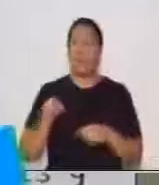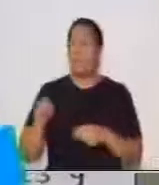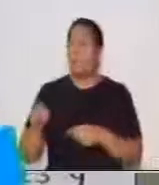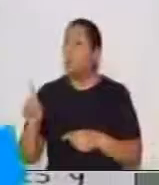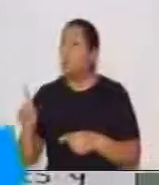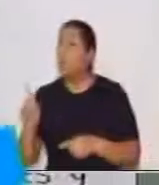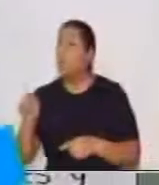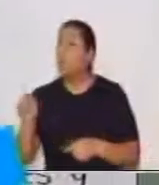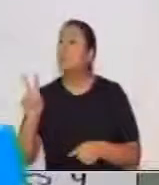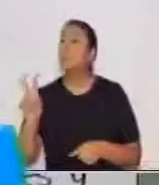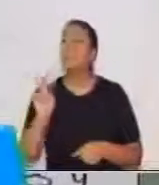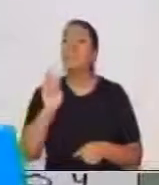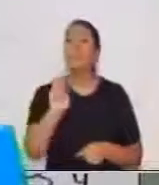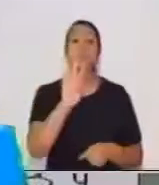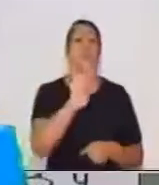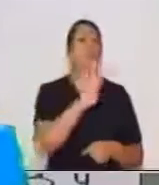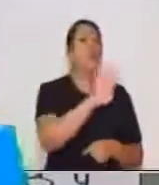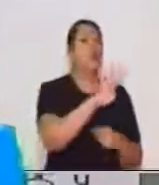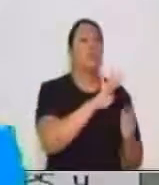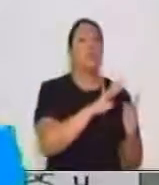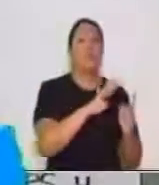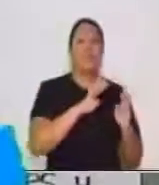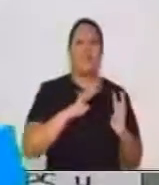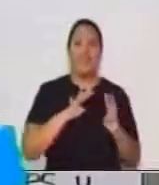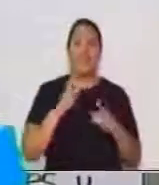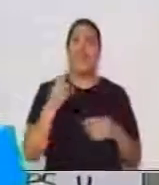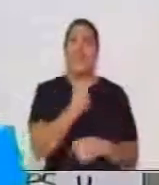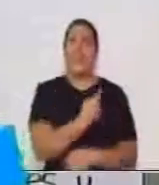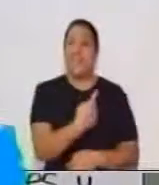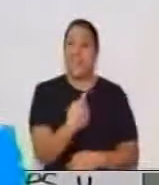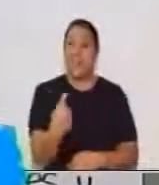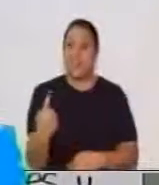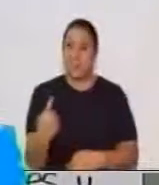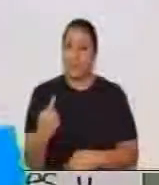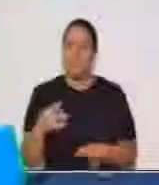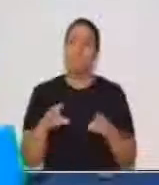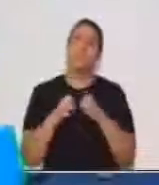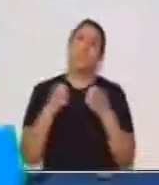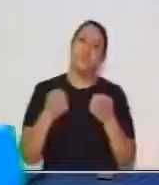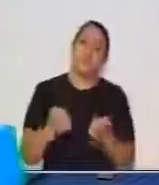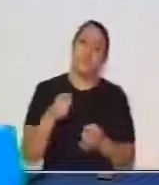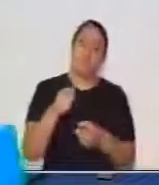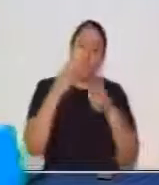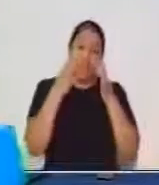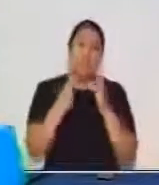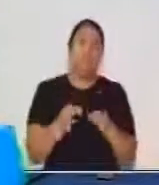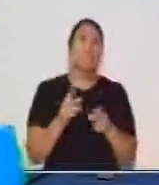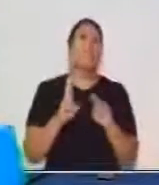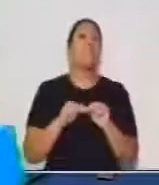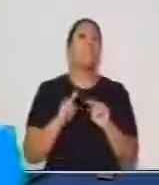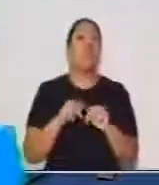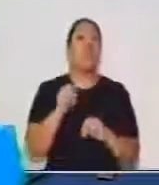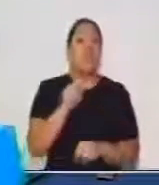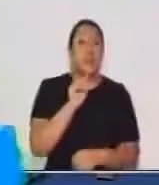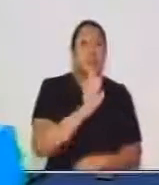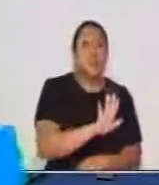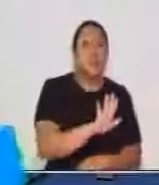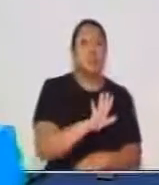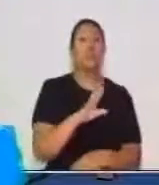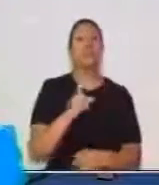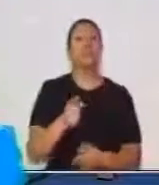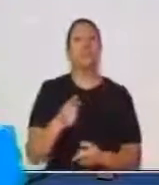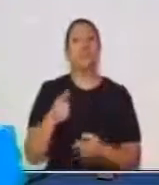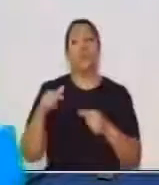de los integrantes de la mesa redonda, estas son realizadas de acuerdo al turno. Cada uno de los